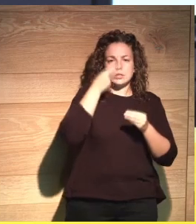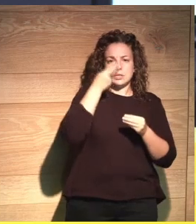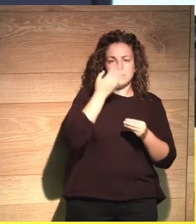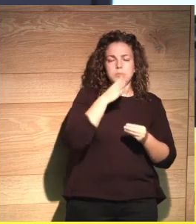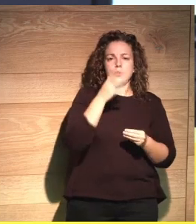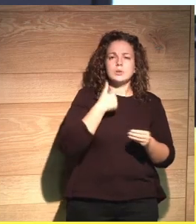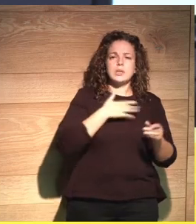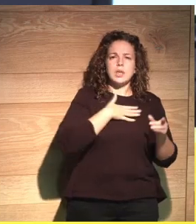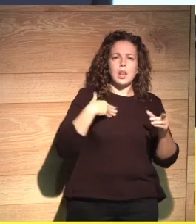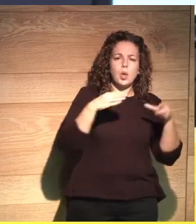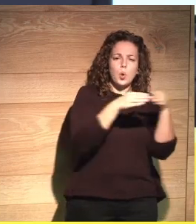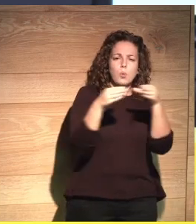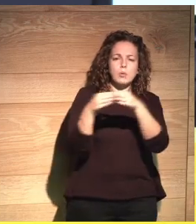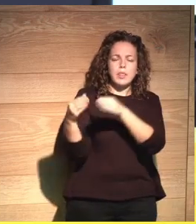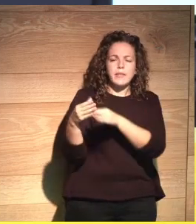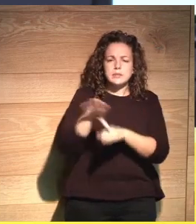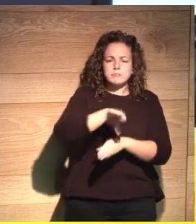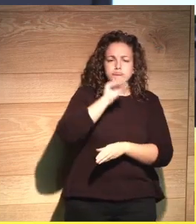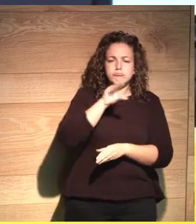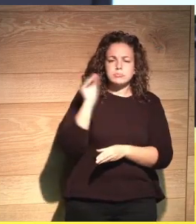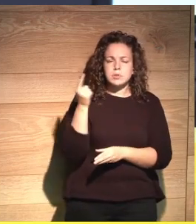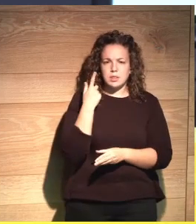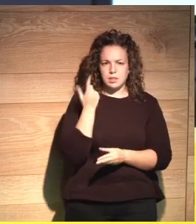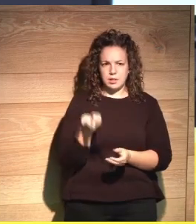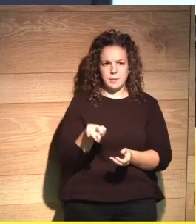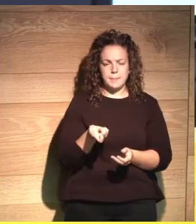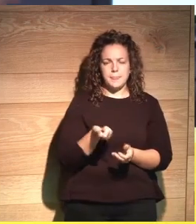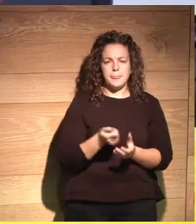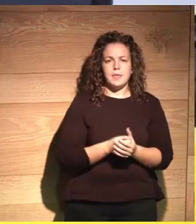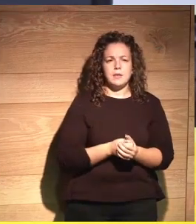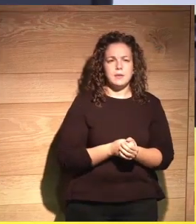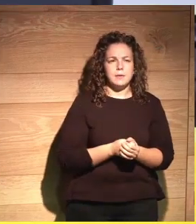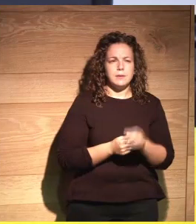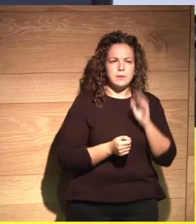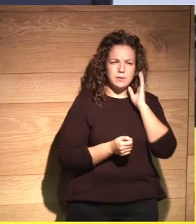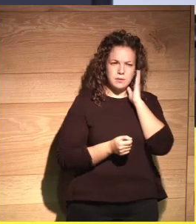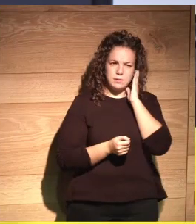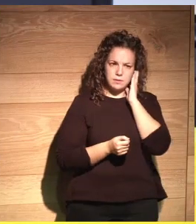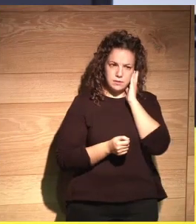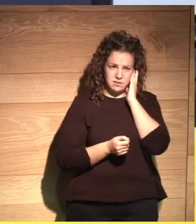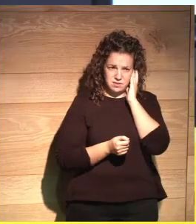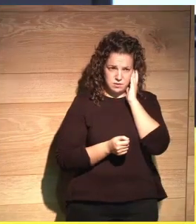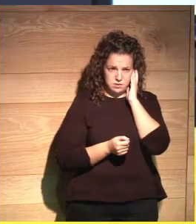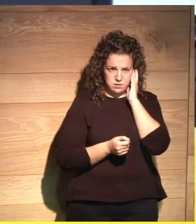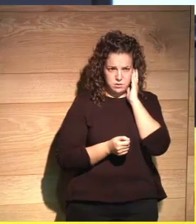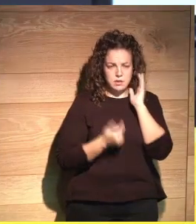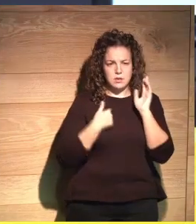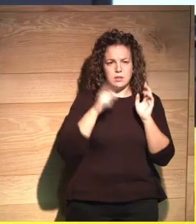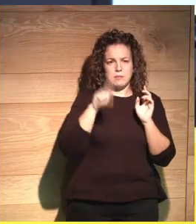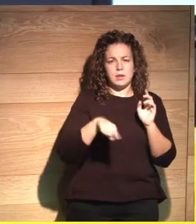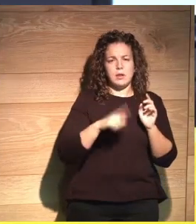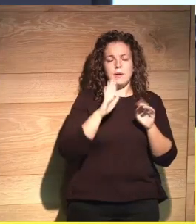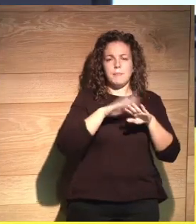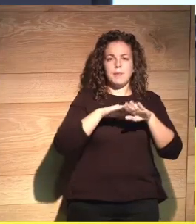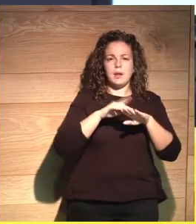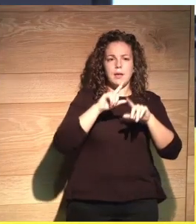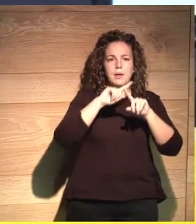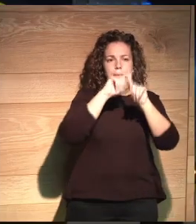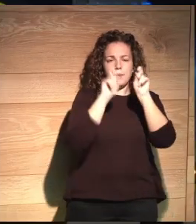comunidades y también en ver cómo se podían restablecer estas entonces lo que hicimos fue desarrollar preguntas matemáticas para